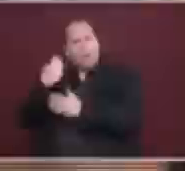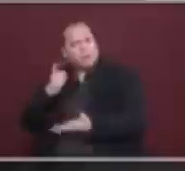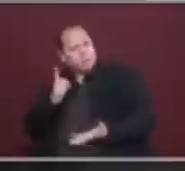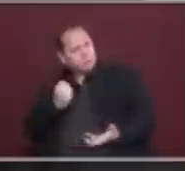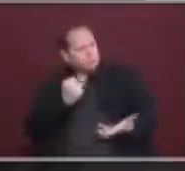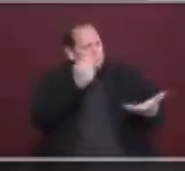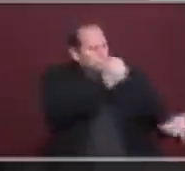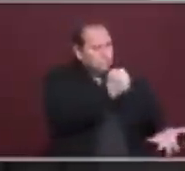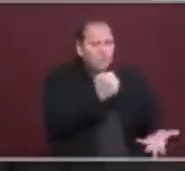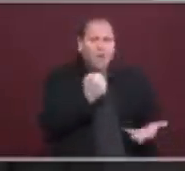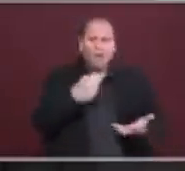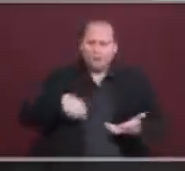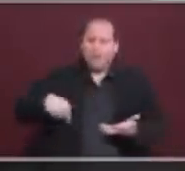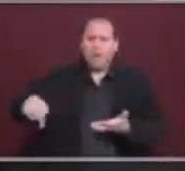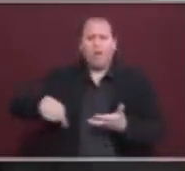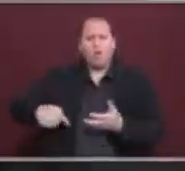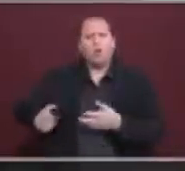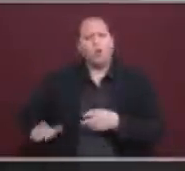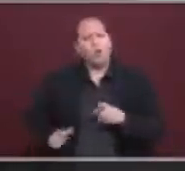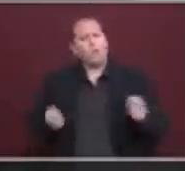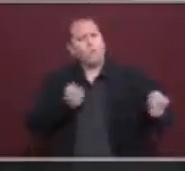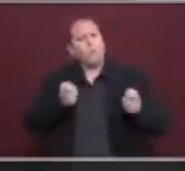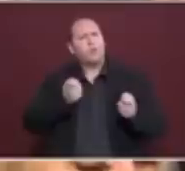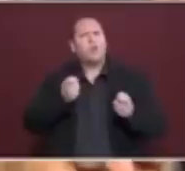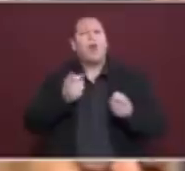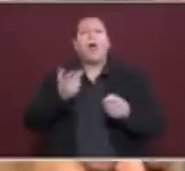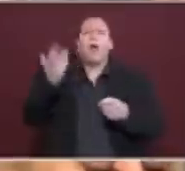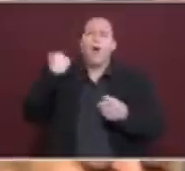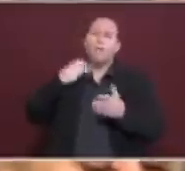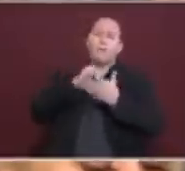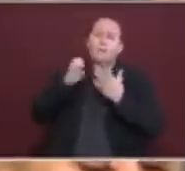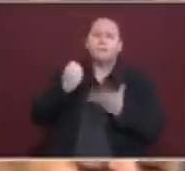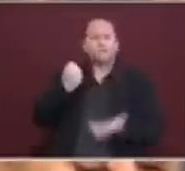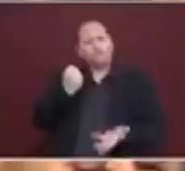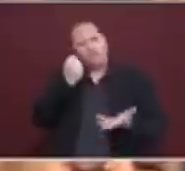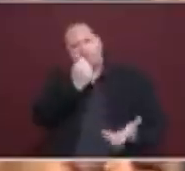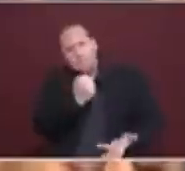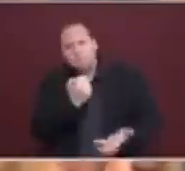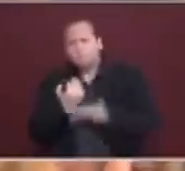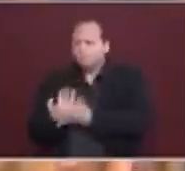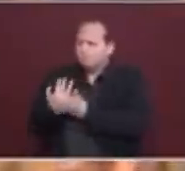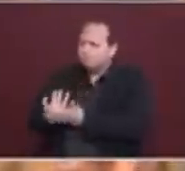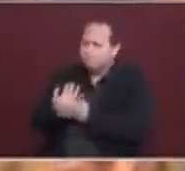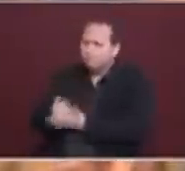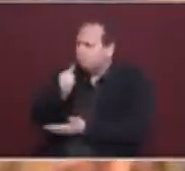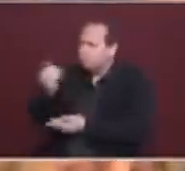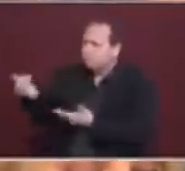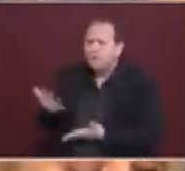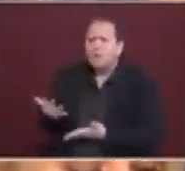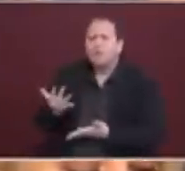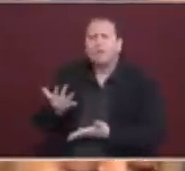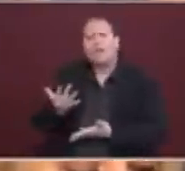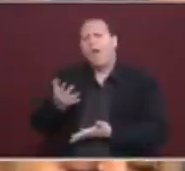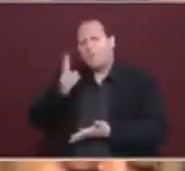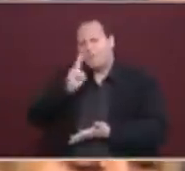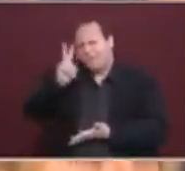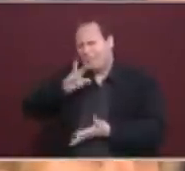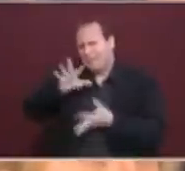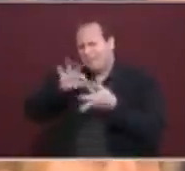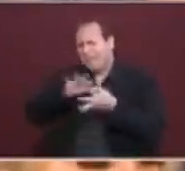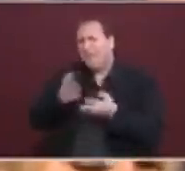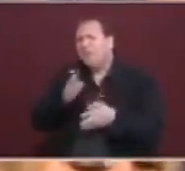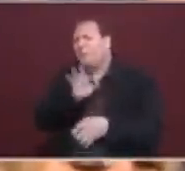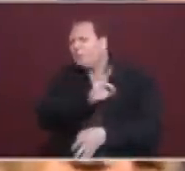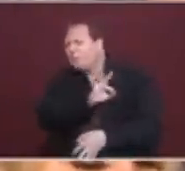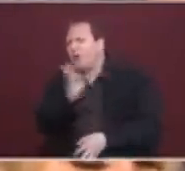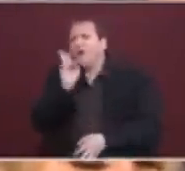esta administración y más como recursos extraordinarios que no estaban definidos que posibilidades reales hay de que estos